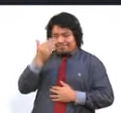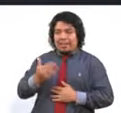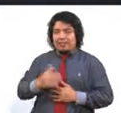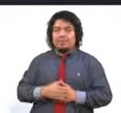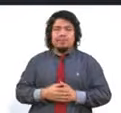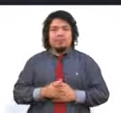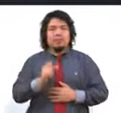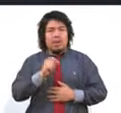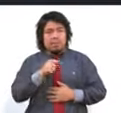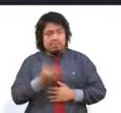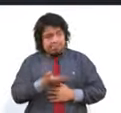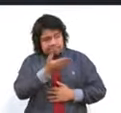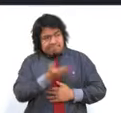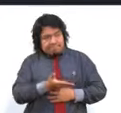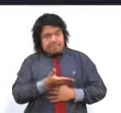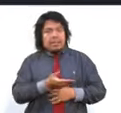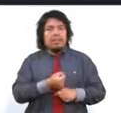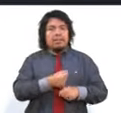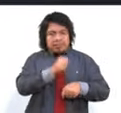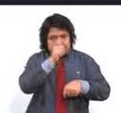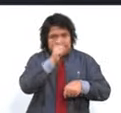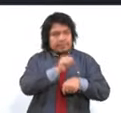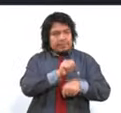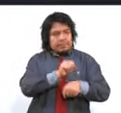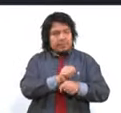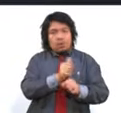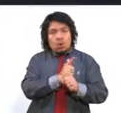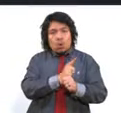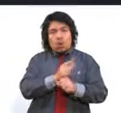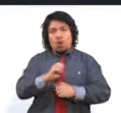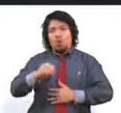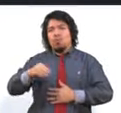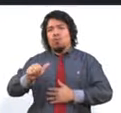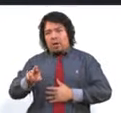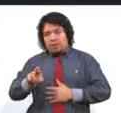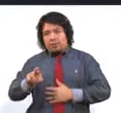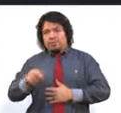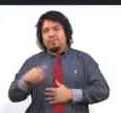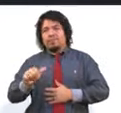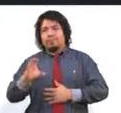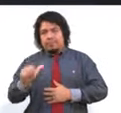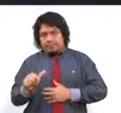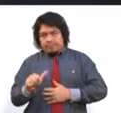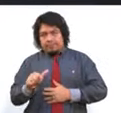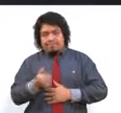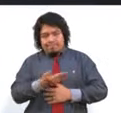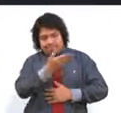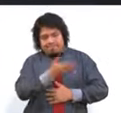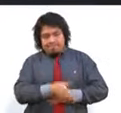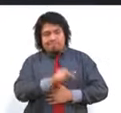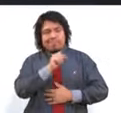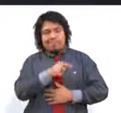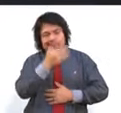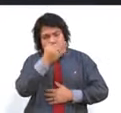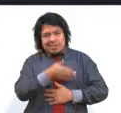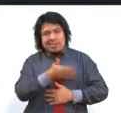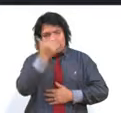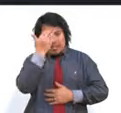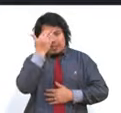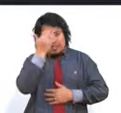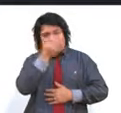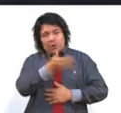por supuesto al secretario de Seguridad Ciudadana, licenciado Omar García Harfuch, que como ustedes saben,